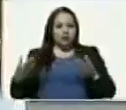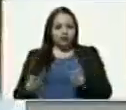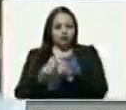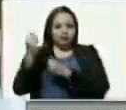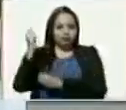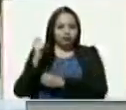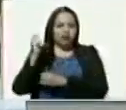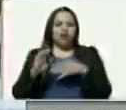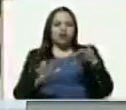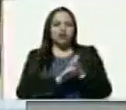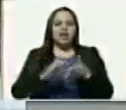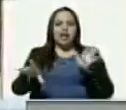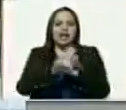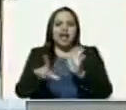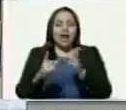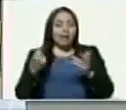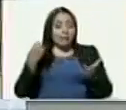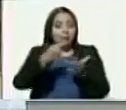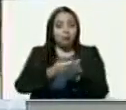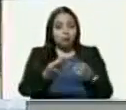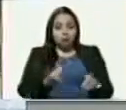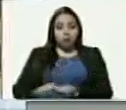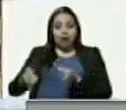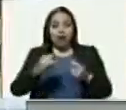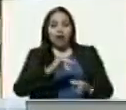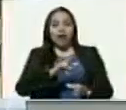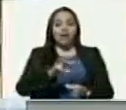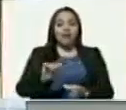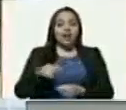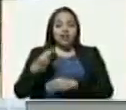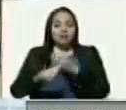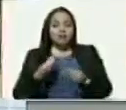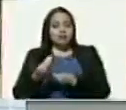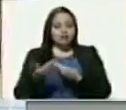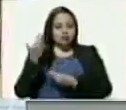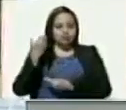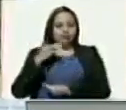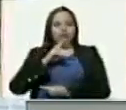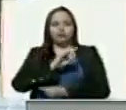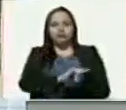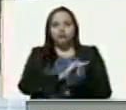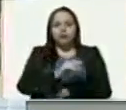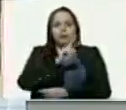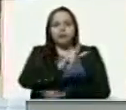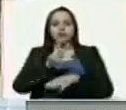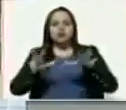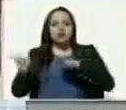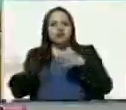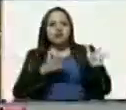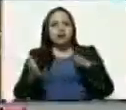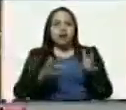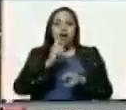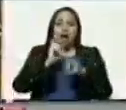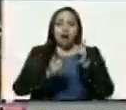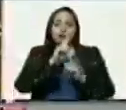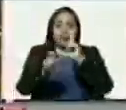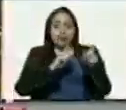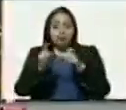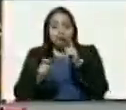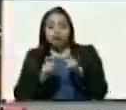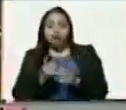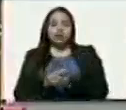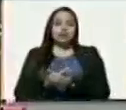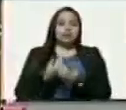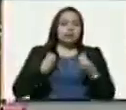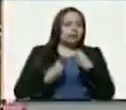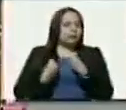transacciones financieras, que entró en vigencia el lunes 28 de marzo, que bueno, ha generado dudas, inquietud, polémica,